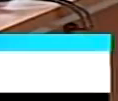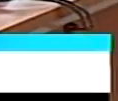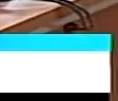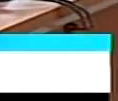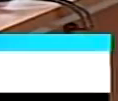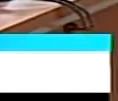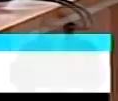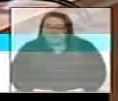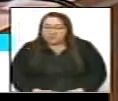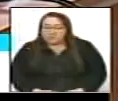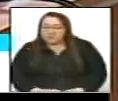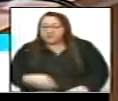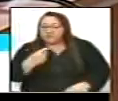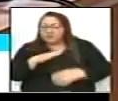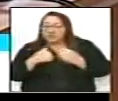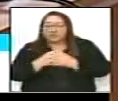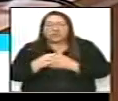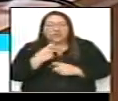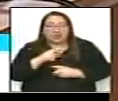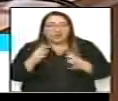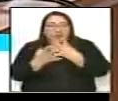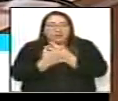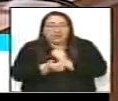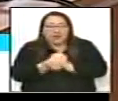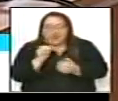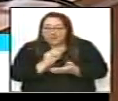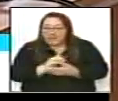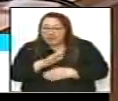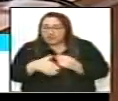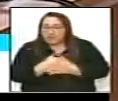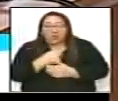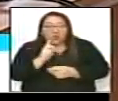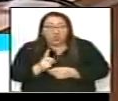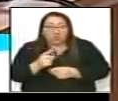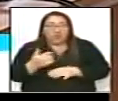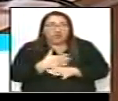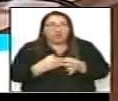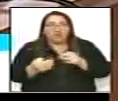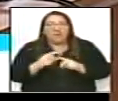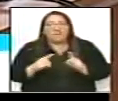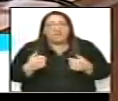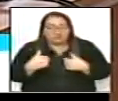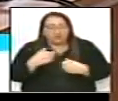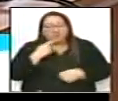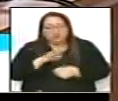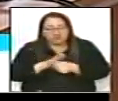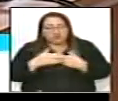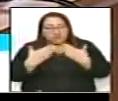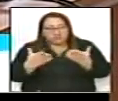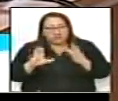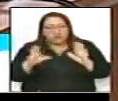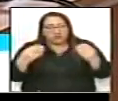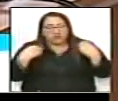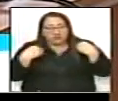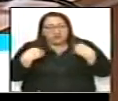procesos administrativos que son más de uno, no lo tengo expresamente, pero me comprometo a hacer llegar a su despacho en el